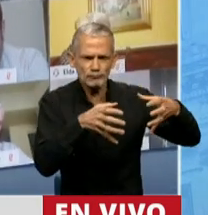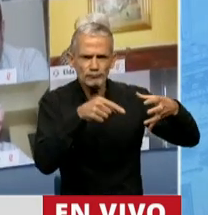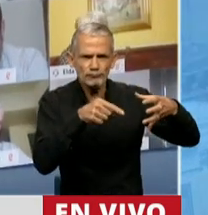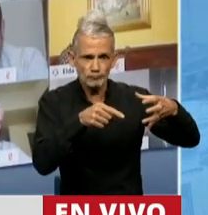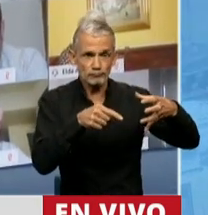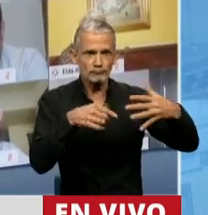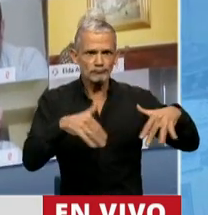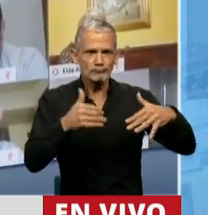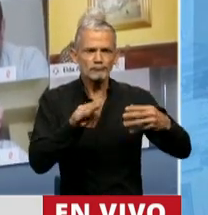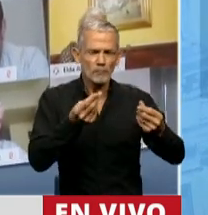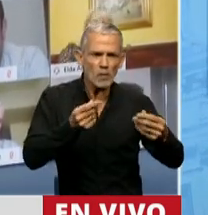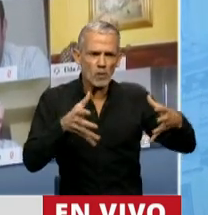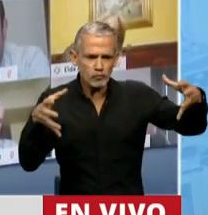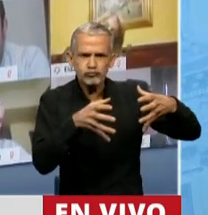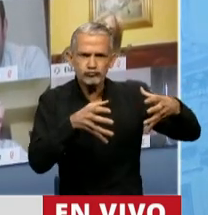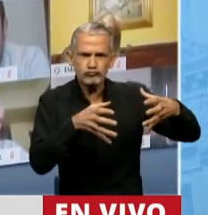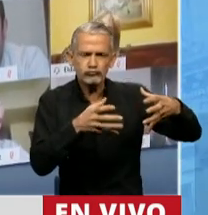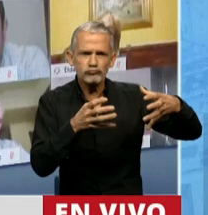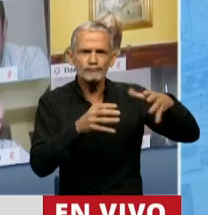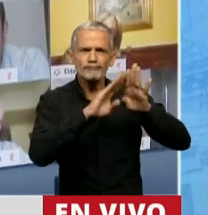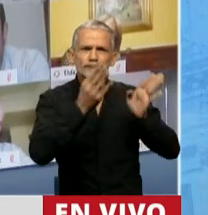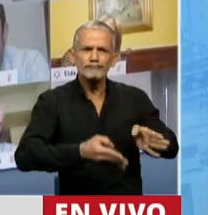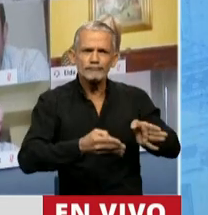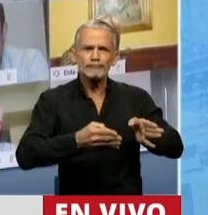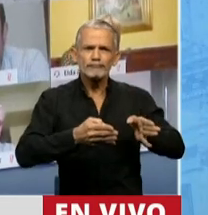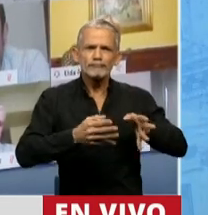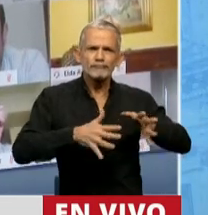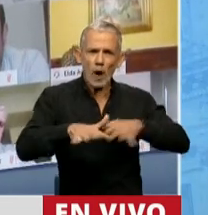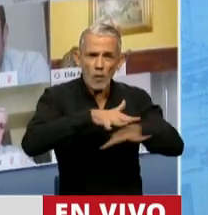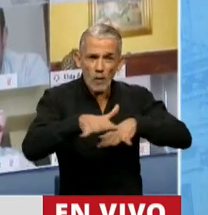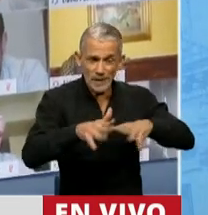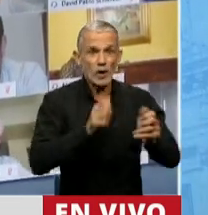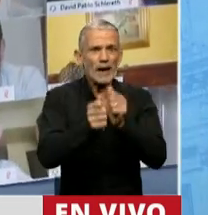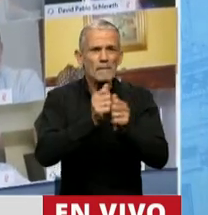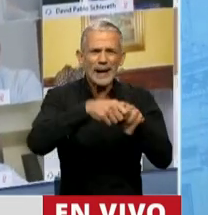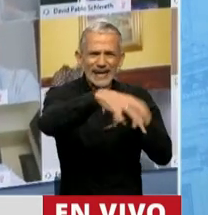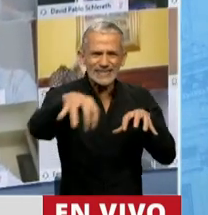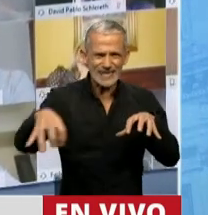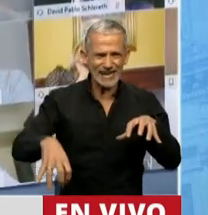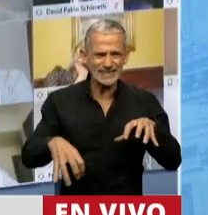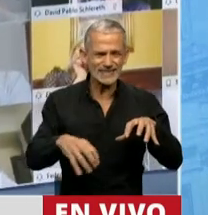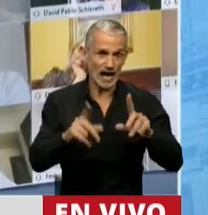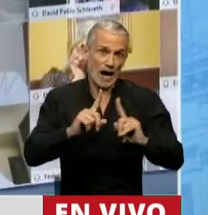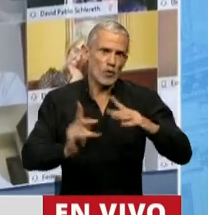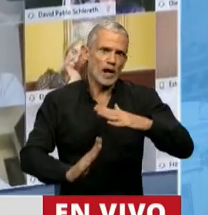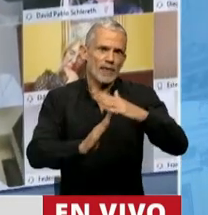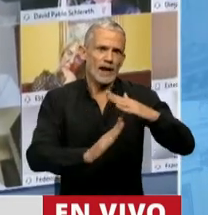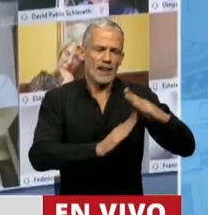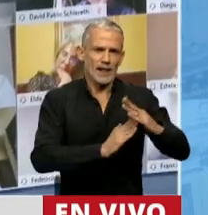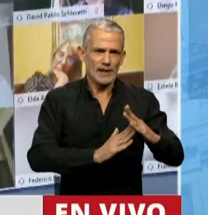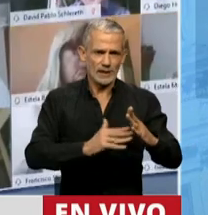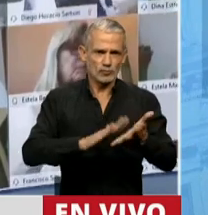en el capital accionario de un conjunto de empresas, muchas de ellas líderes en